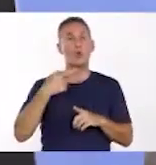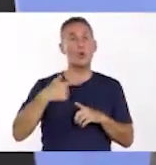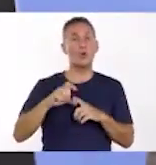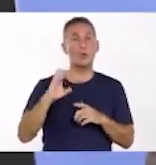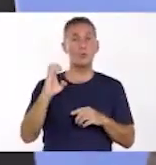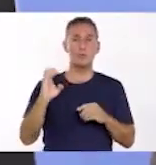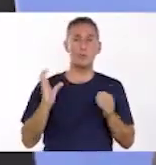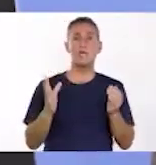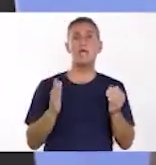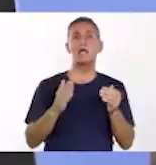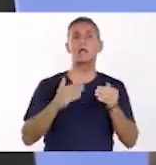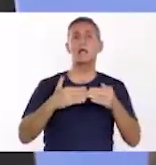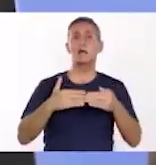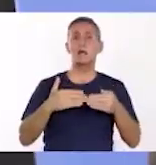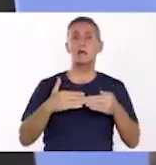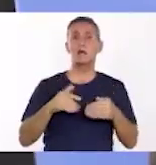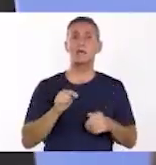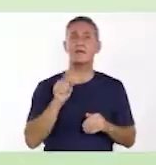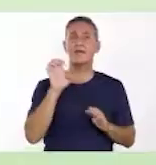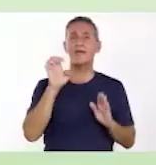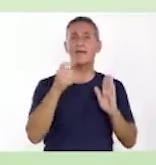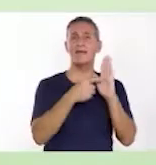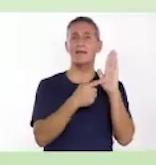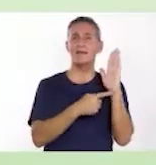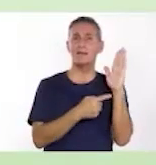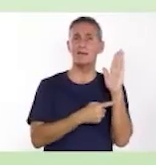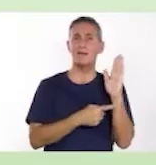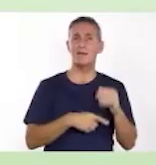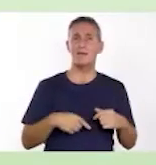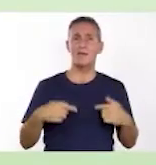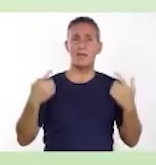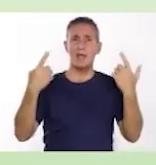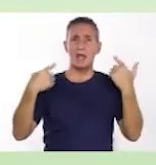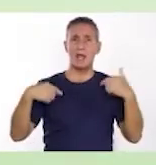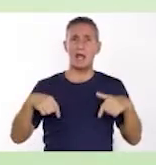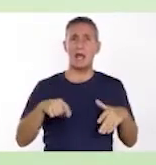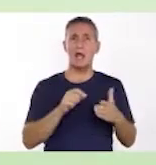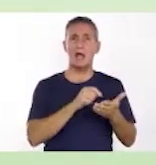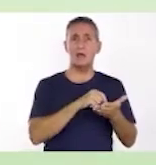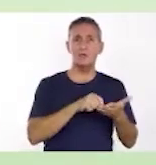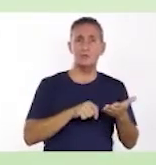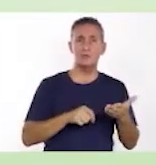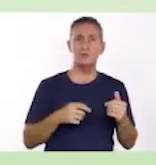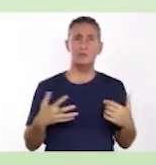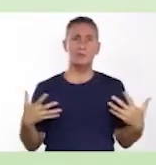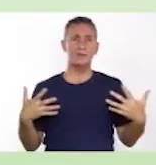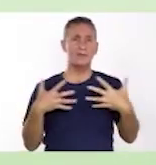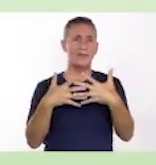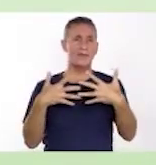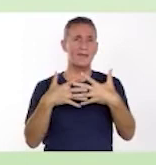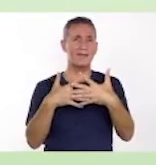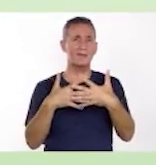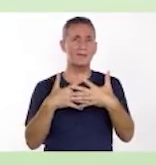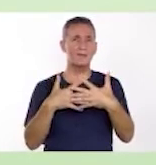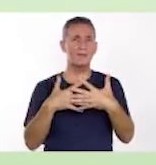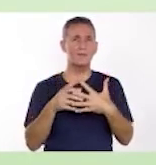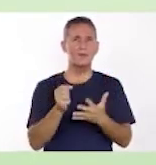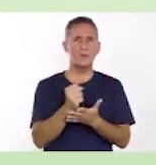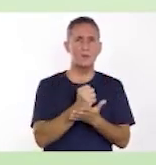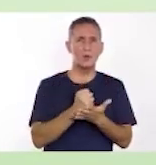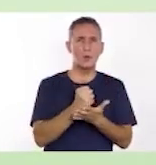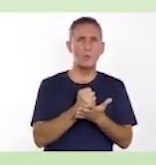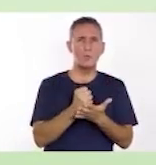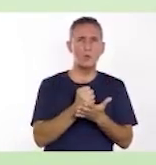Otra de las conclusiones es el elemento autobiográfico que está dado en la relación violenta y